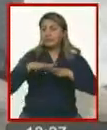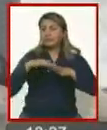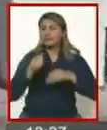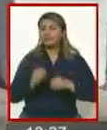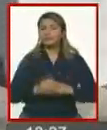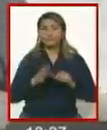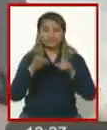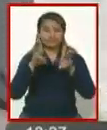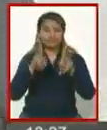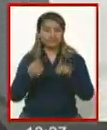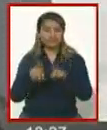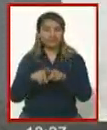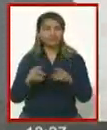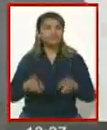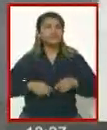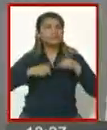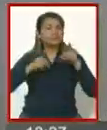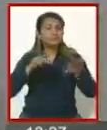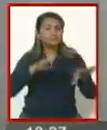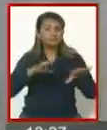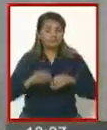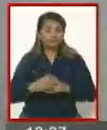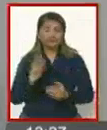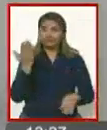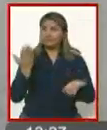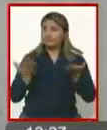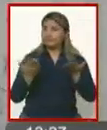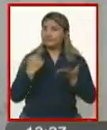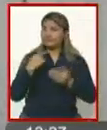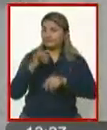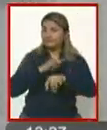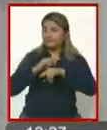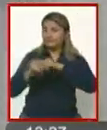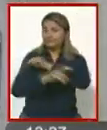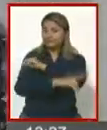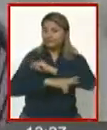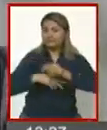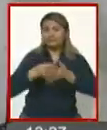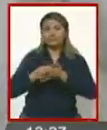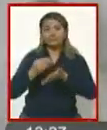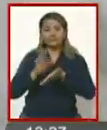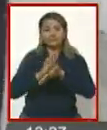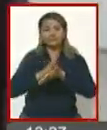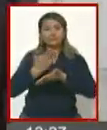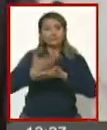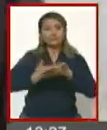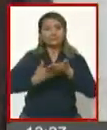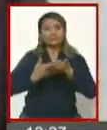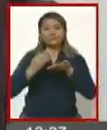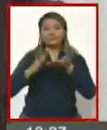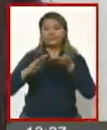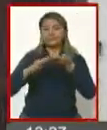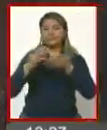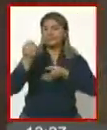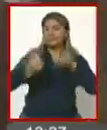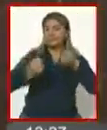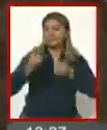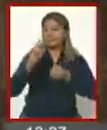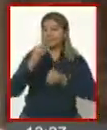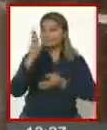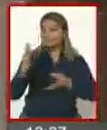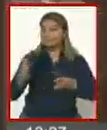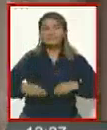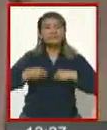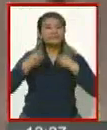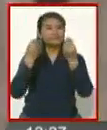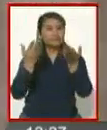las supuestas víctimas, quienes denunciaron el hecho. Aparentemente les sacaron dinero para el trámite de licencias de conducir, los cuales nunca les